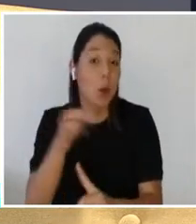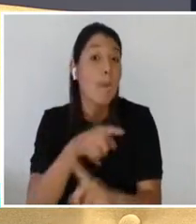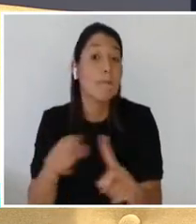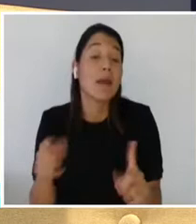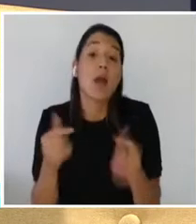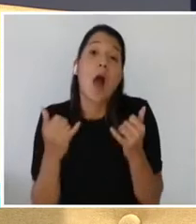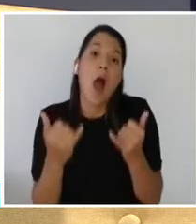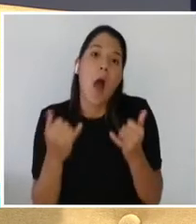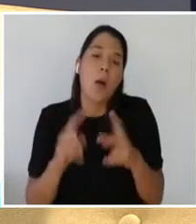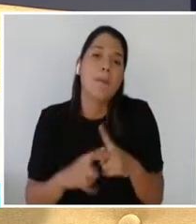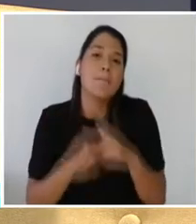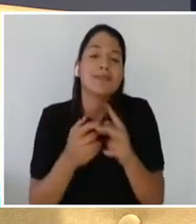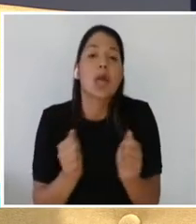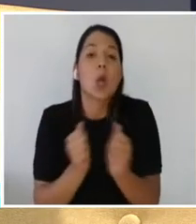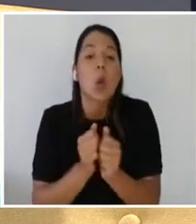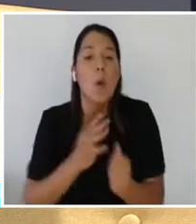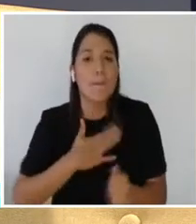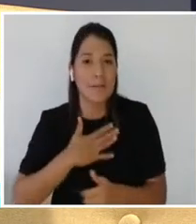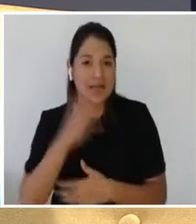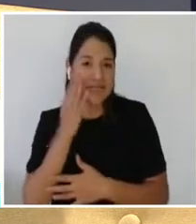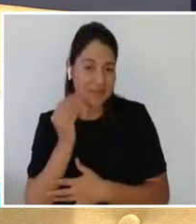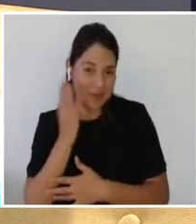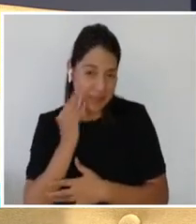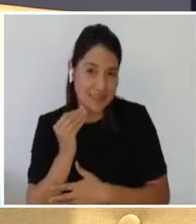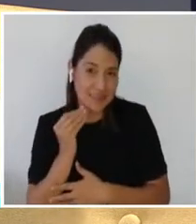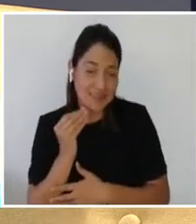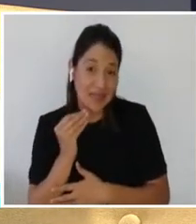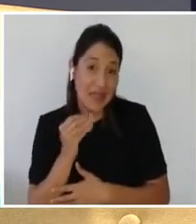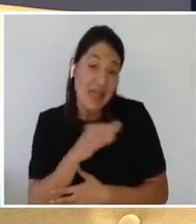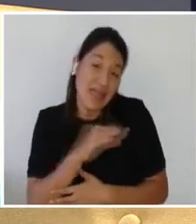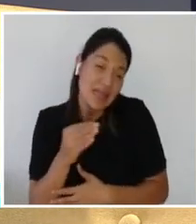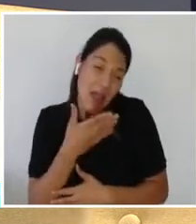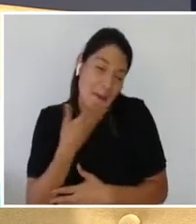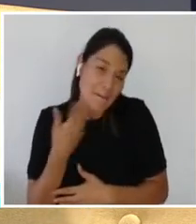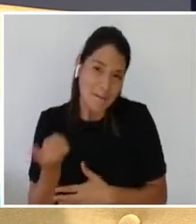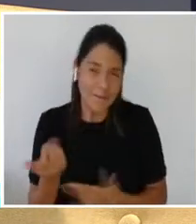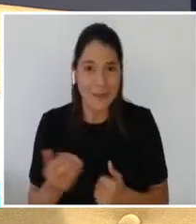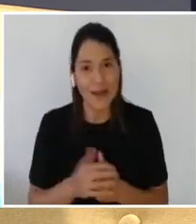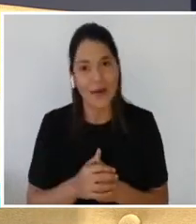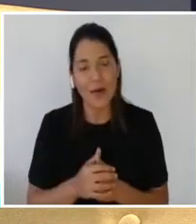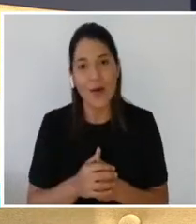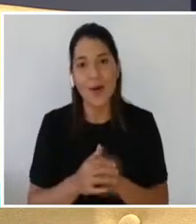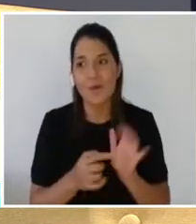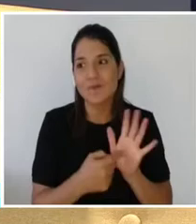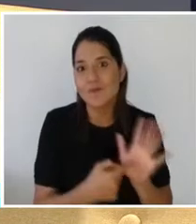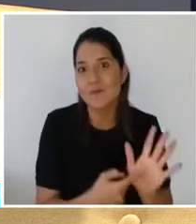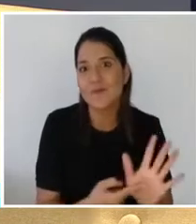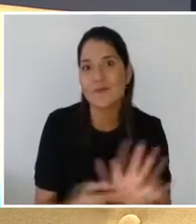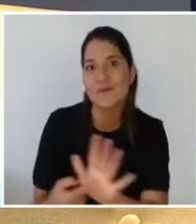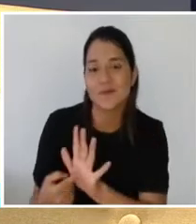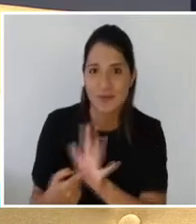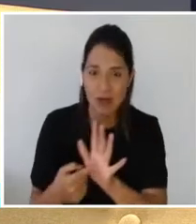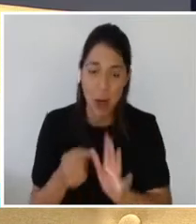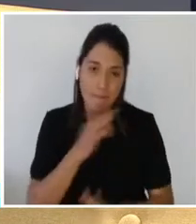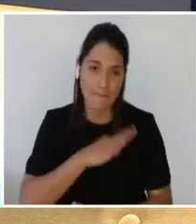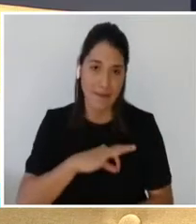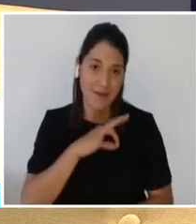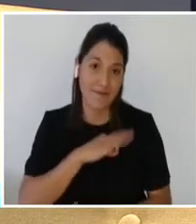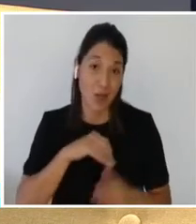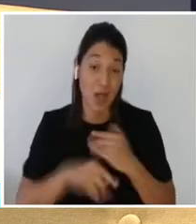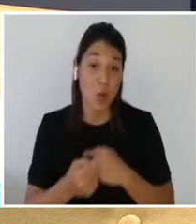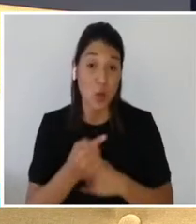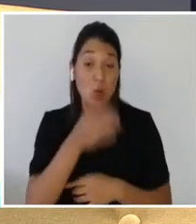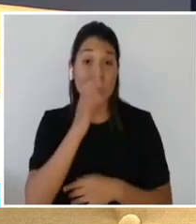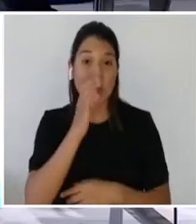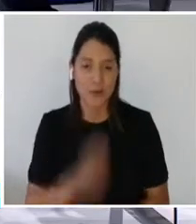con mi experiencia, y qué más que eso, ¿verdad? De andar divulgando esos beneficios en una bebida.